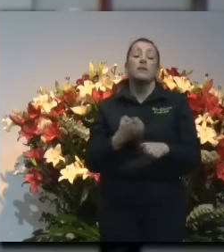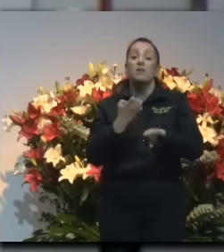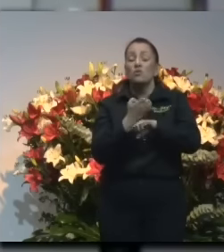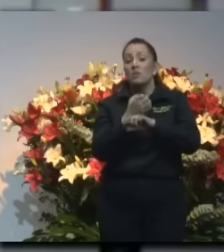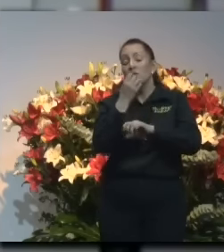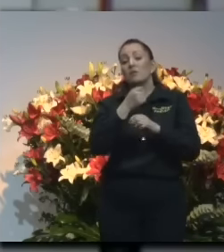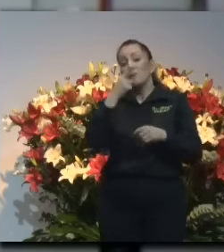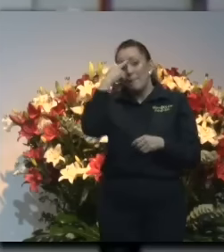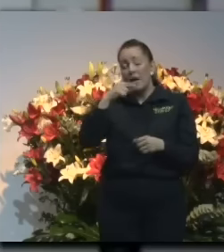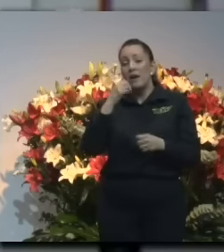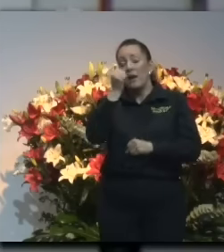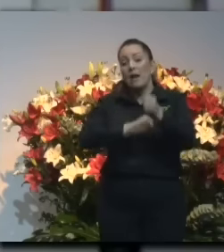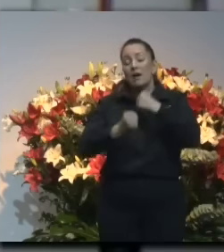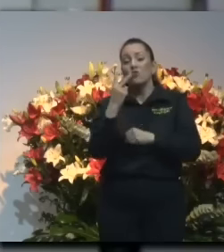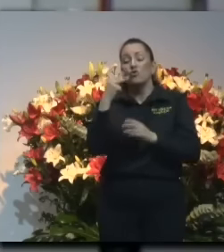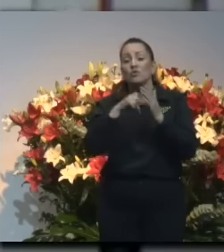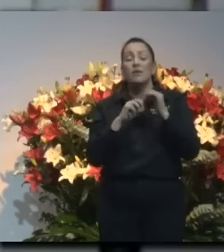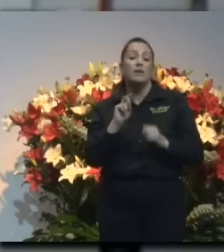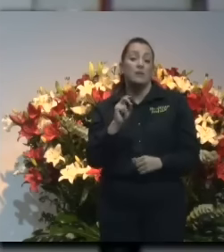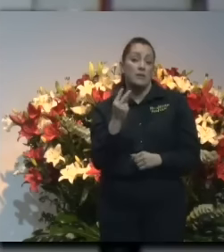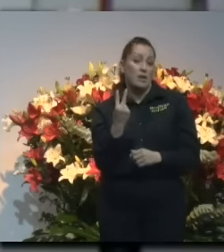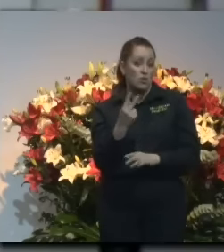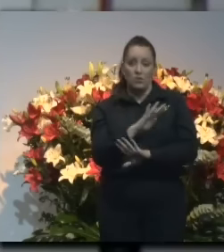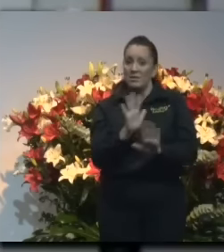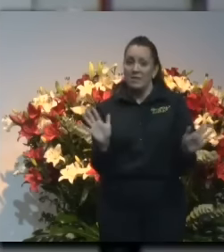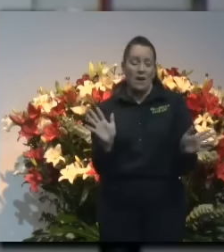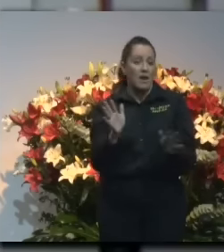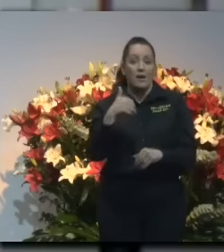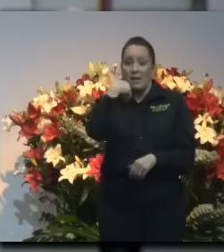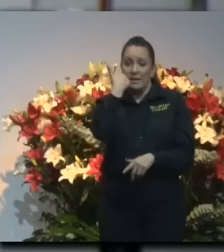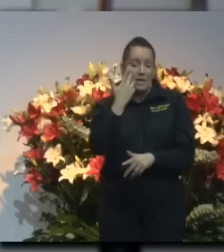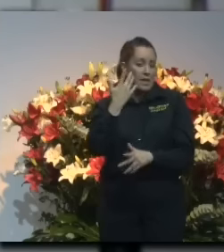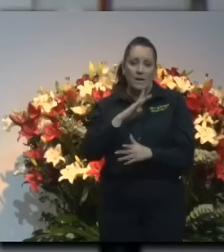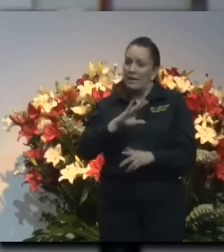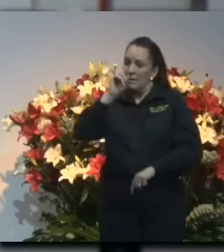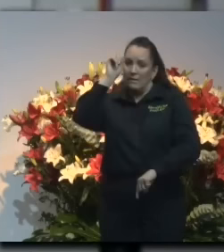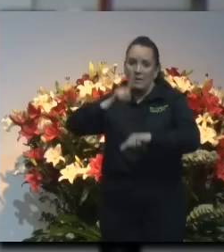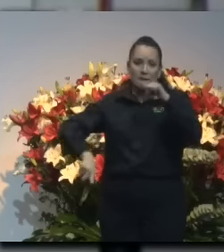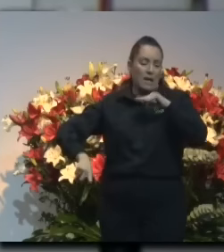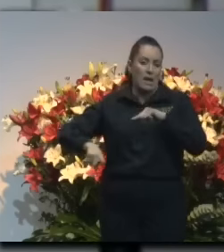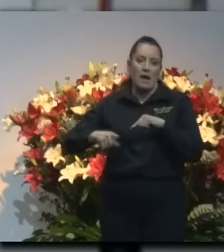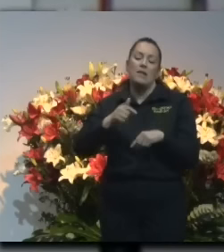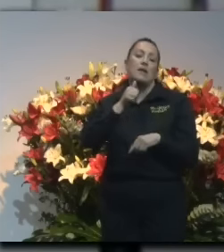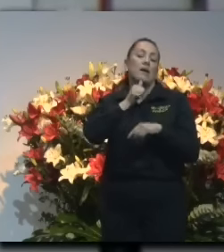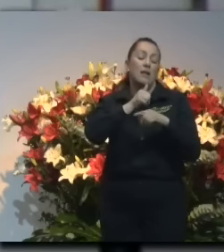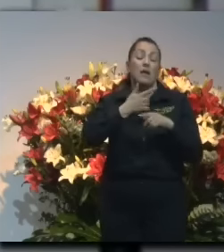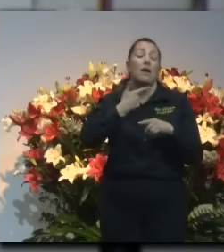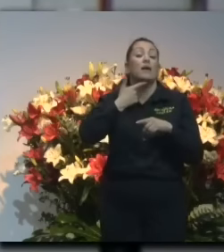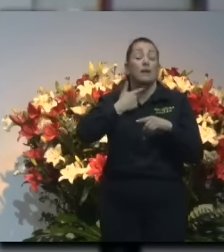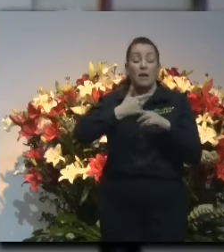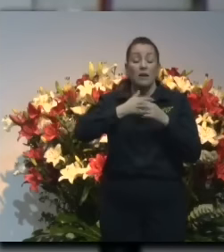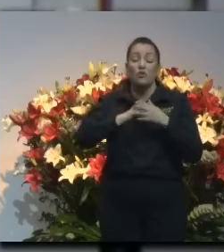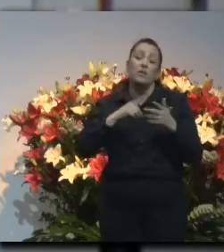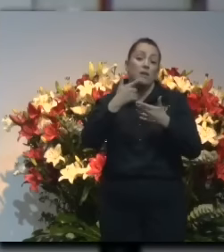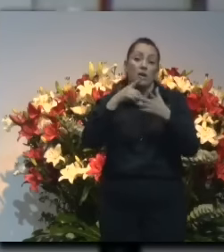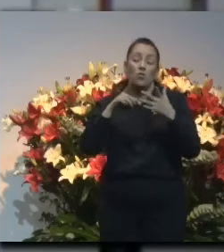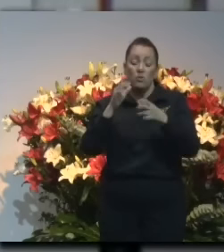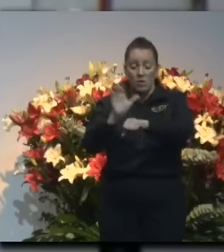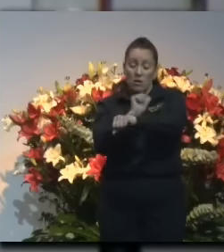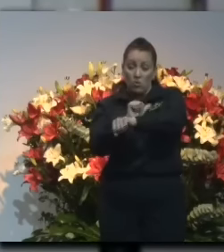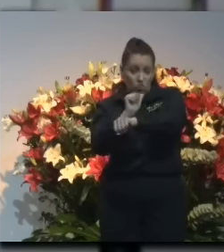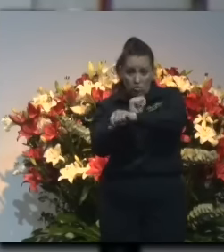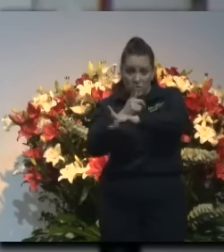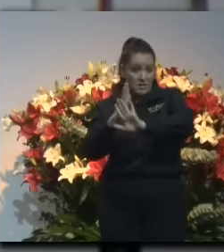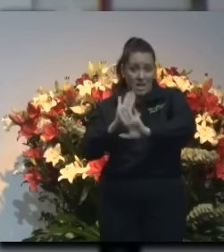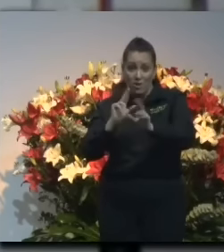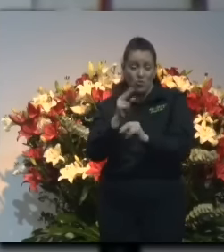sacar de manera casi definitiva el uso de gasolinas en automóviles. Entonces, pues intercambiar tecnología para que